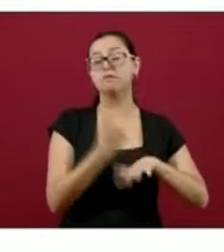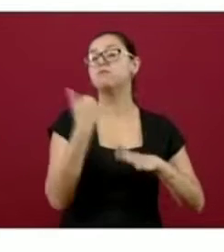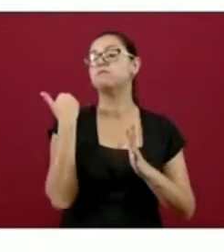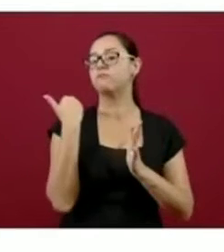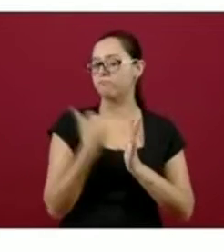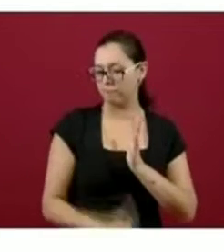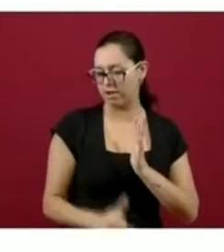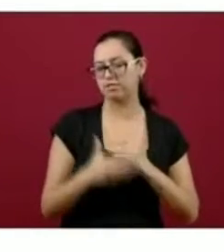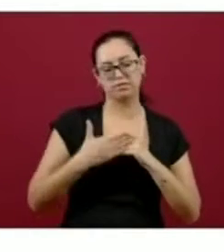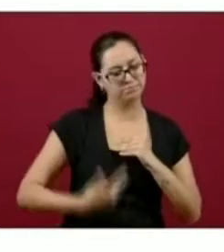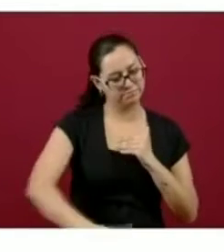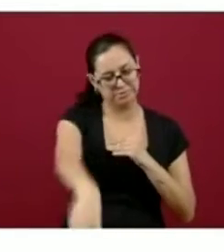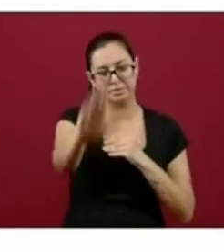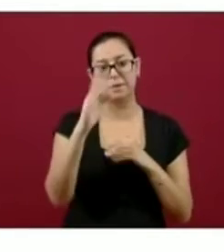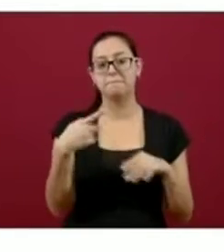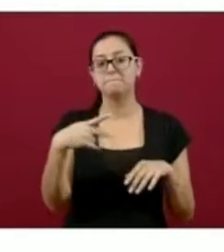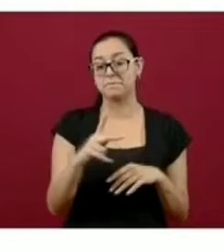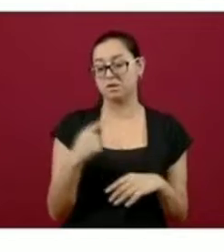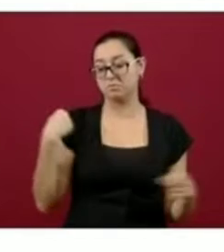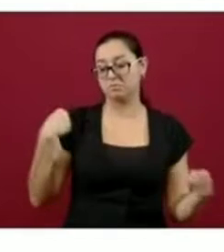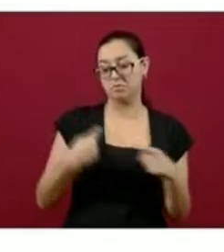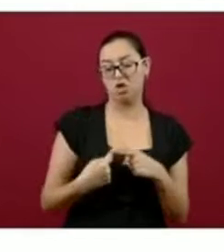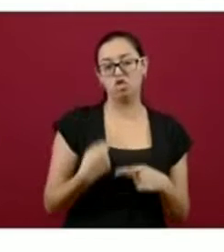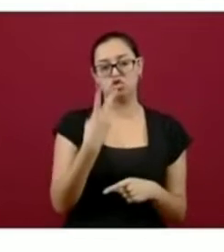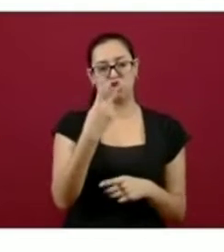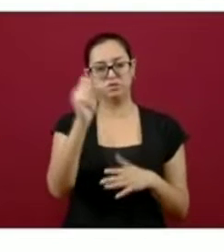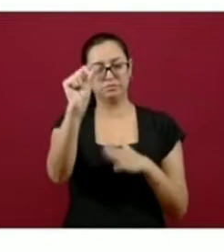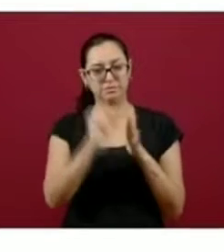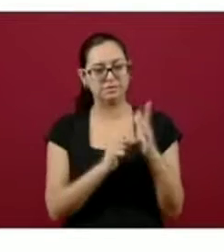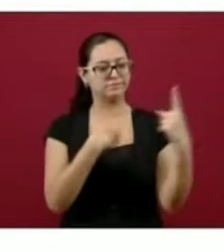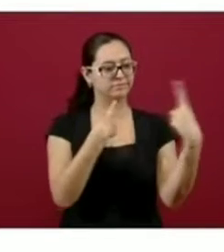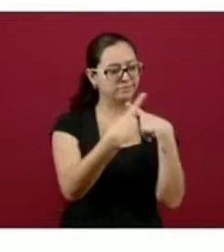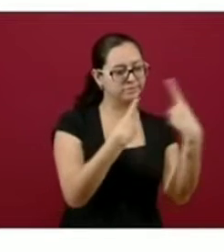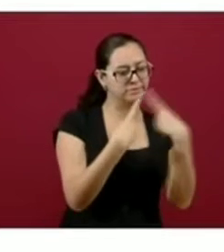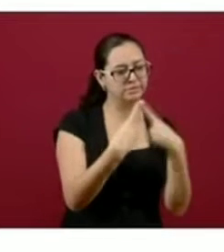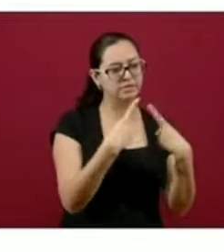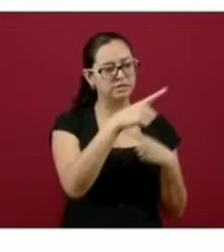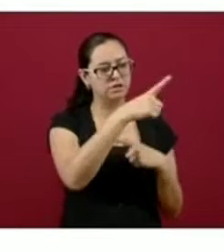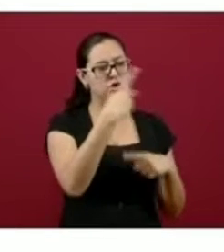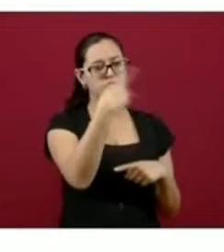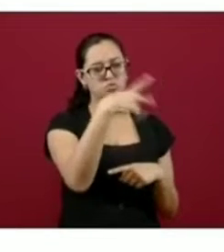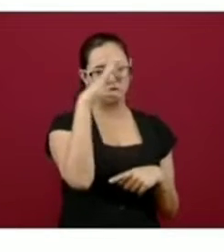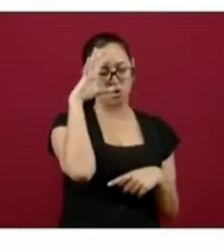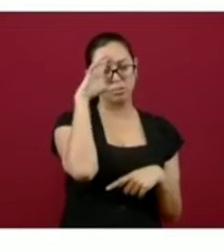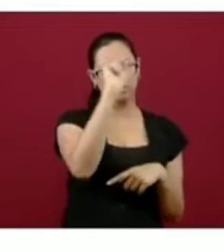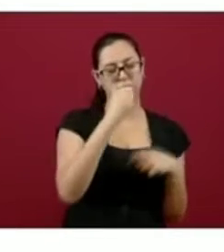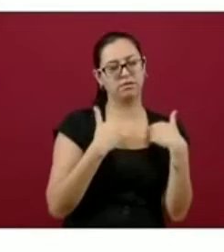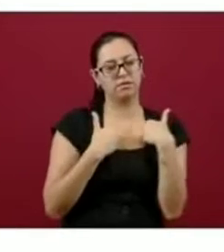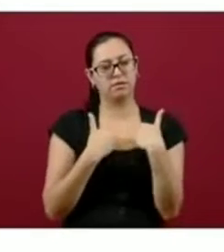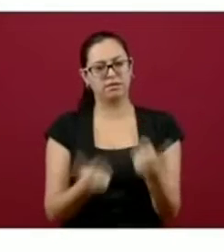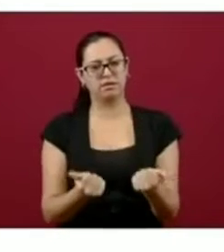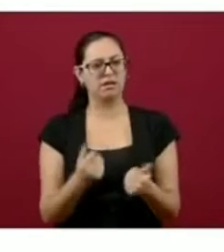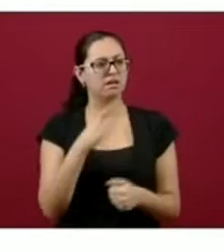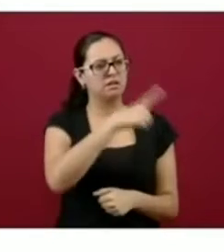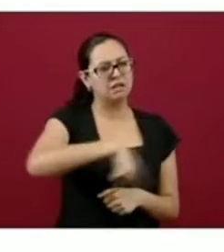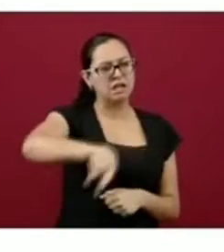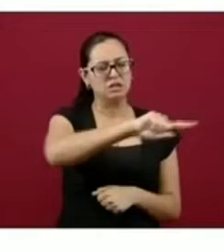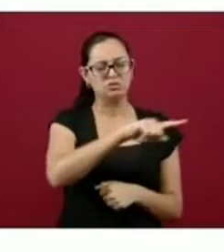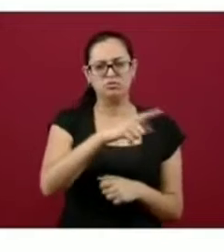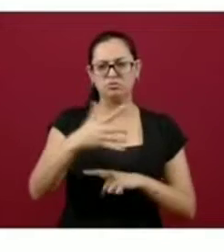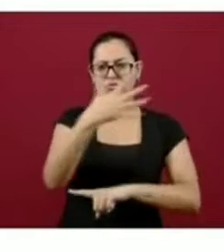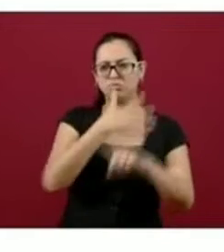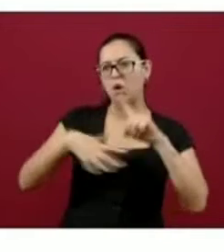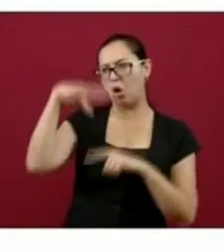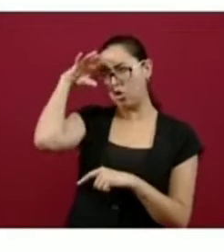hecho un esfuerzo por tener su visión de las cosas. ¿Cuál es su visión de las cosas? Nos dicen,